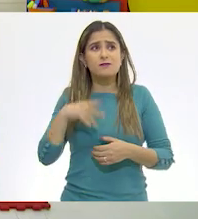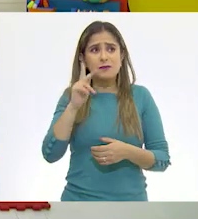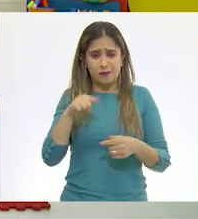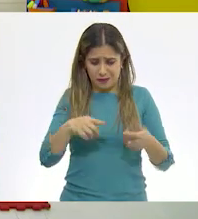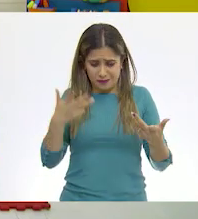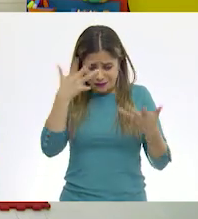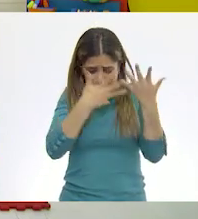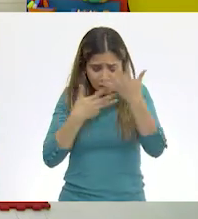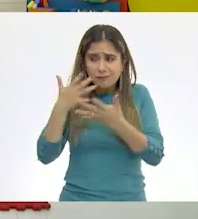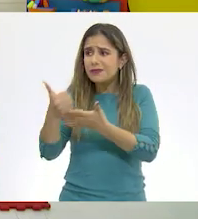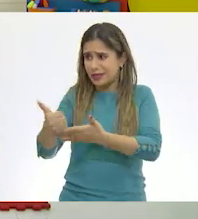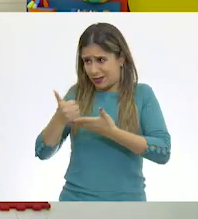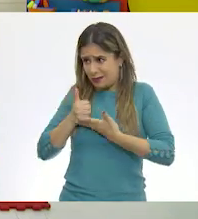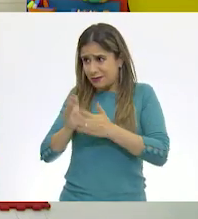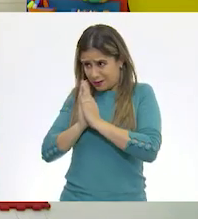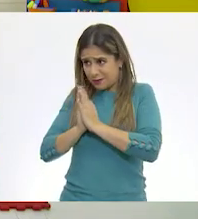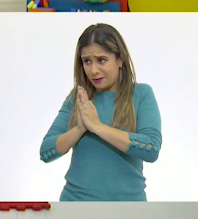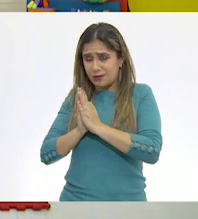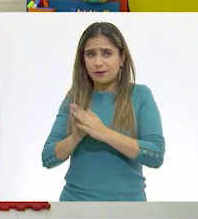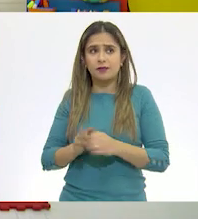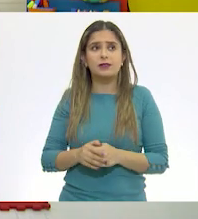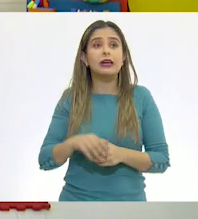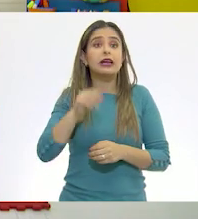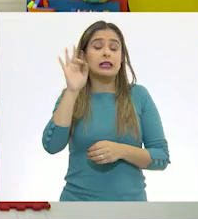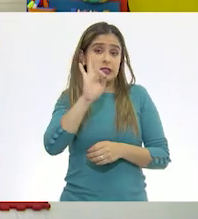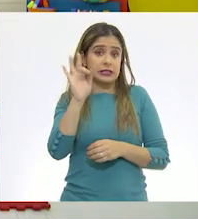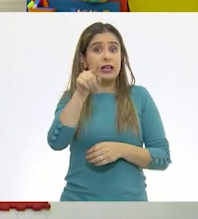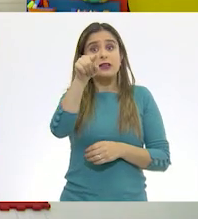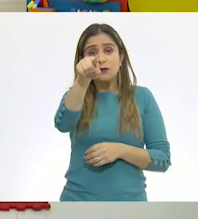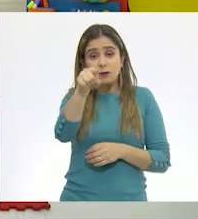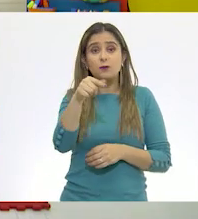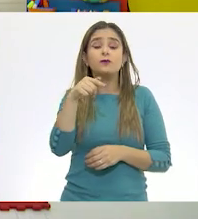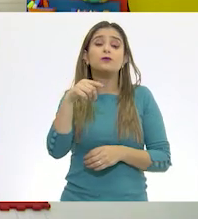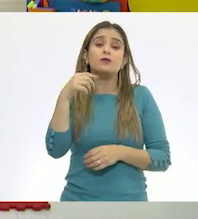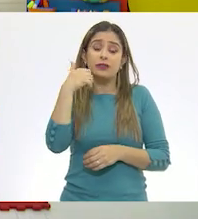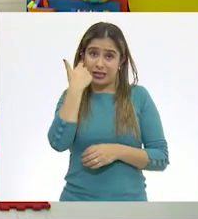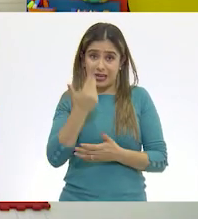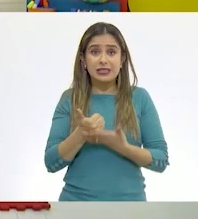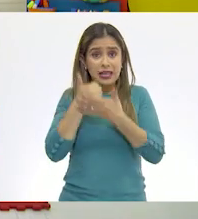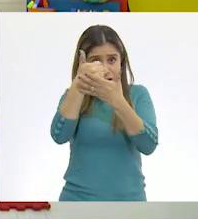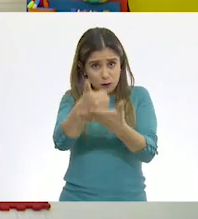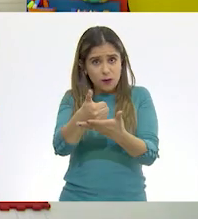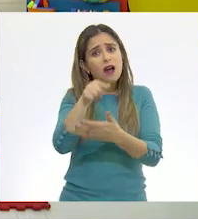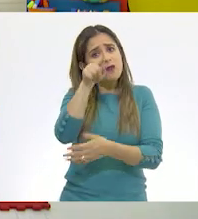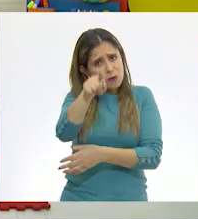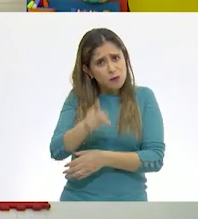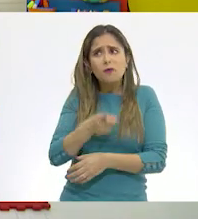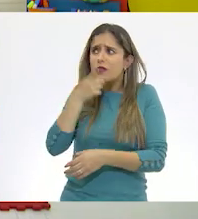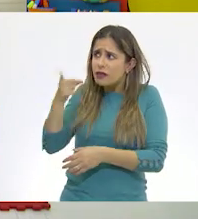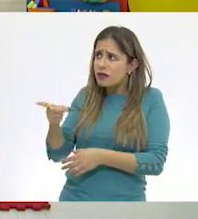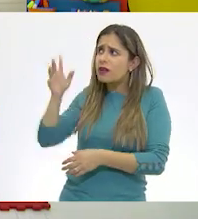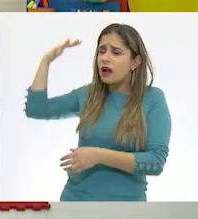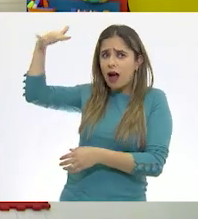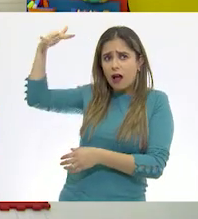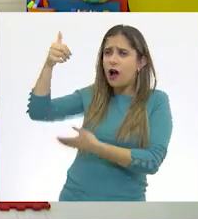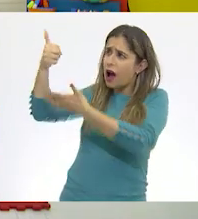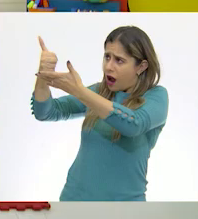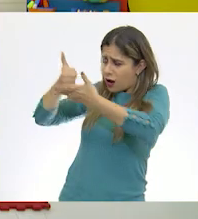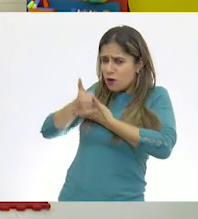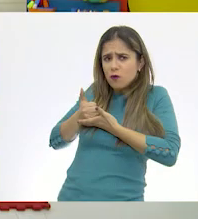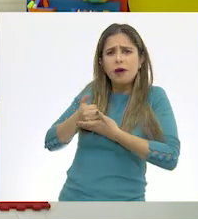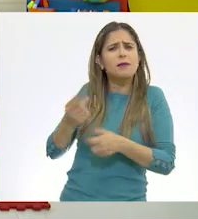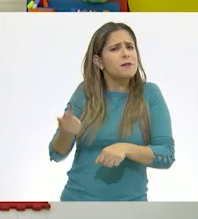perdí. ¿Me ayudas? ¿Te ayudo? Por favor. Si en casa necesitan ayuda, no duden en solicitarlo, no pasa